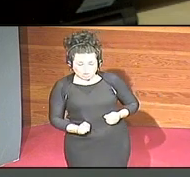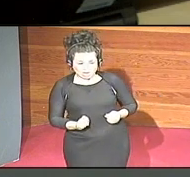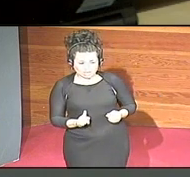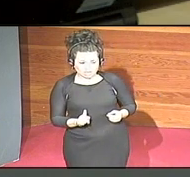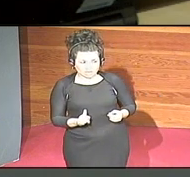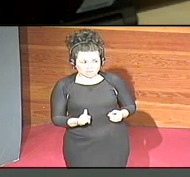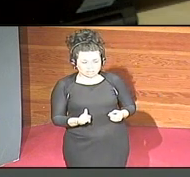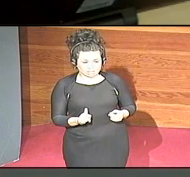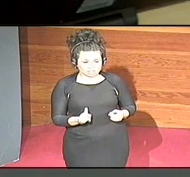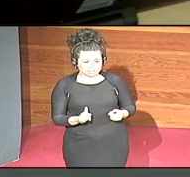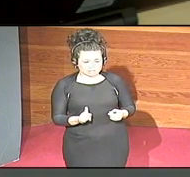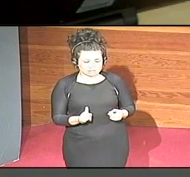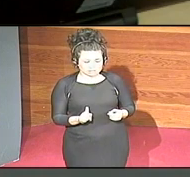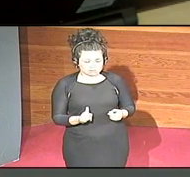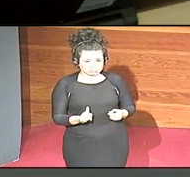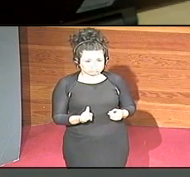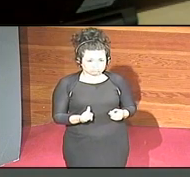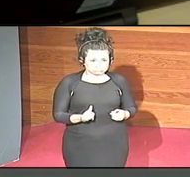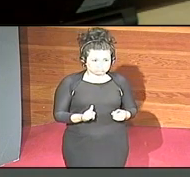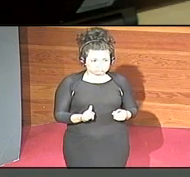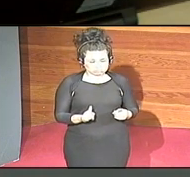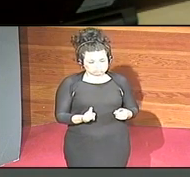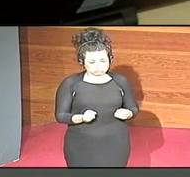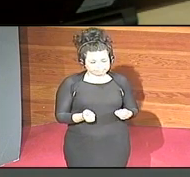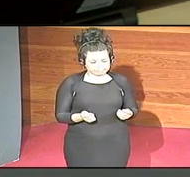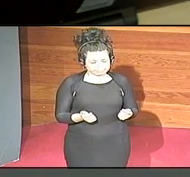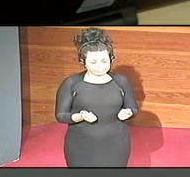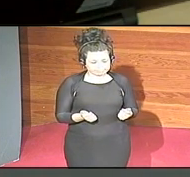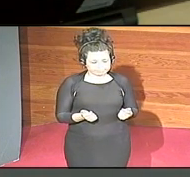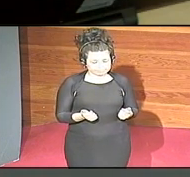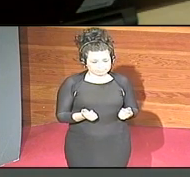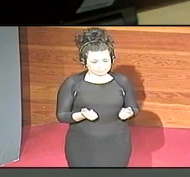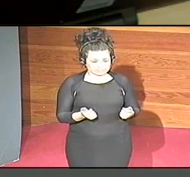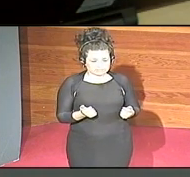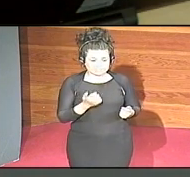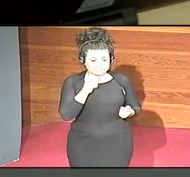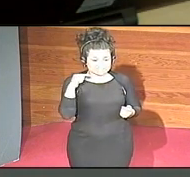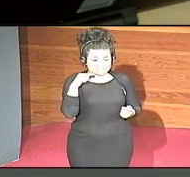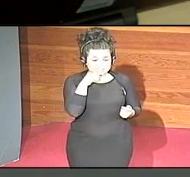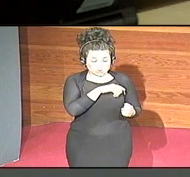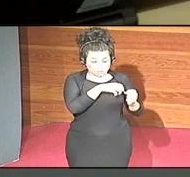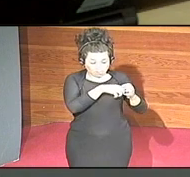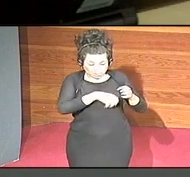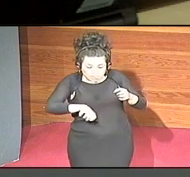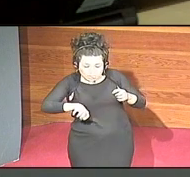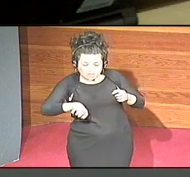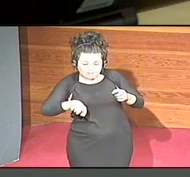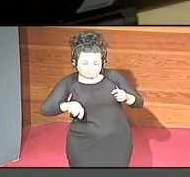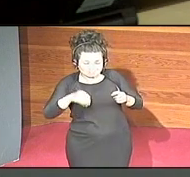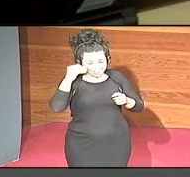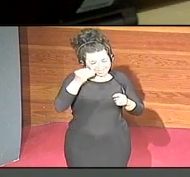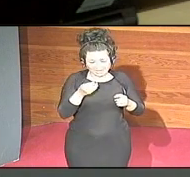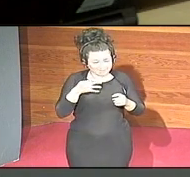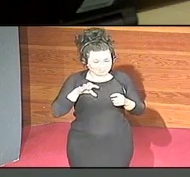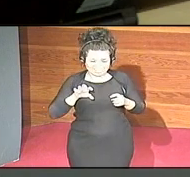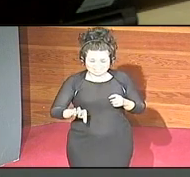saliéndose del apoyo o del ala protectora de Rusia, se iba a convertir en un Estado fallido, al